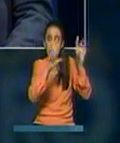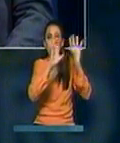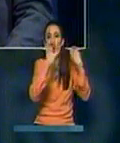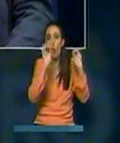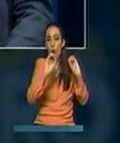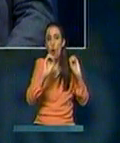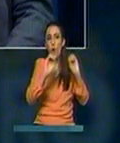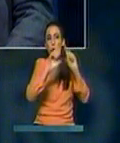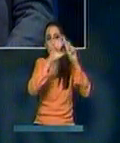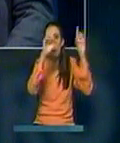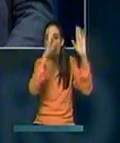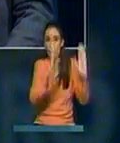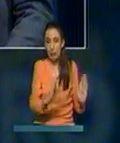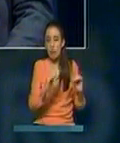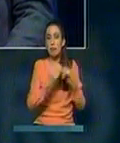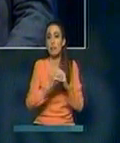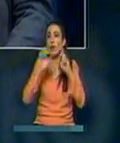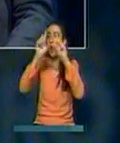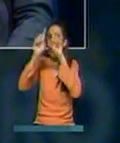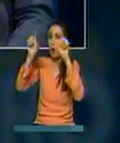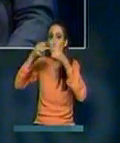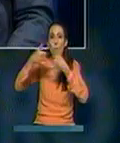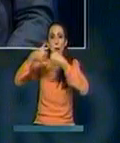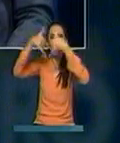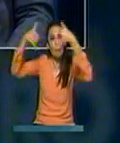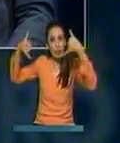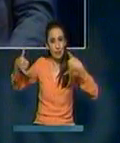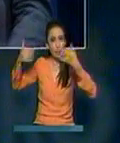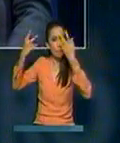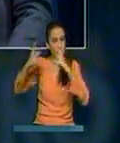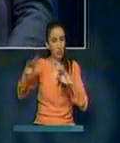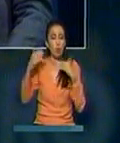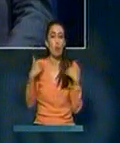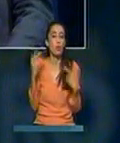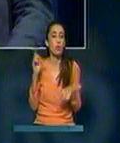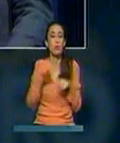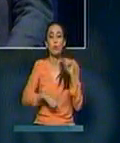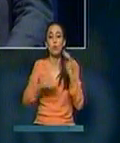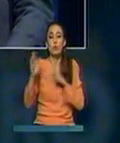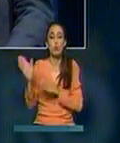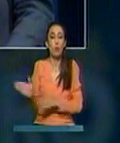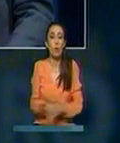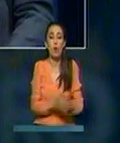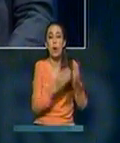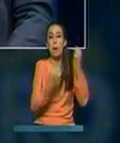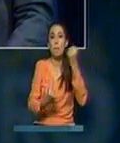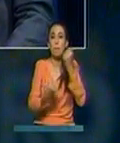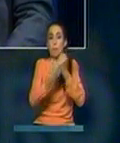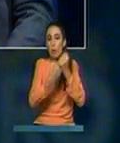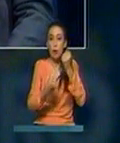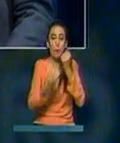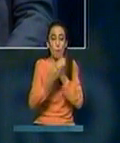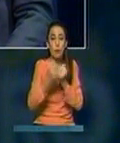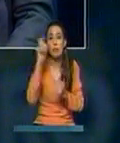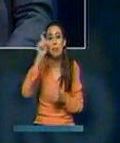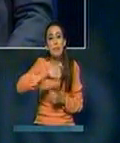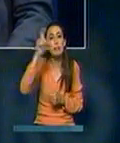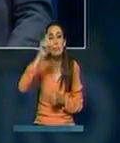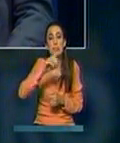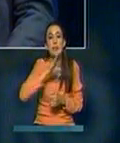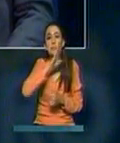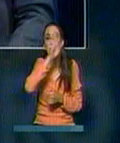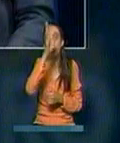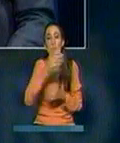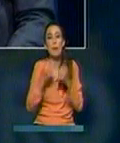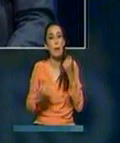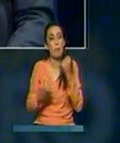emprendimiento, ninguna actividad económica o productiva del país puede salir adelante sin los recursos necesarios. Y cuando hablamos de recursos,